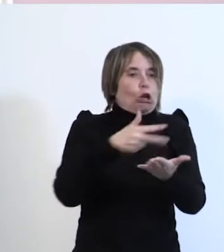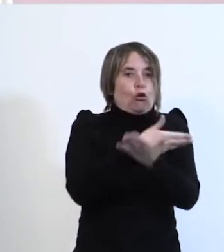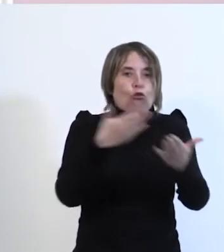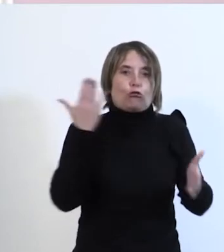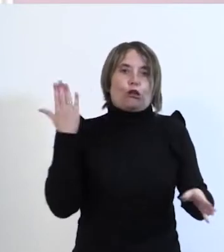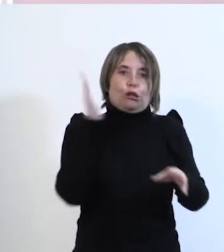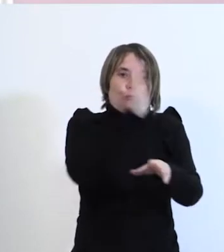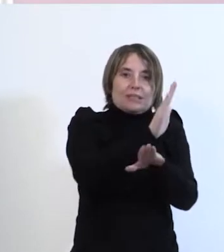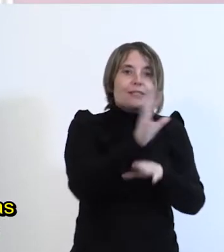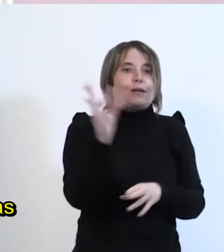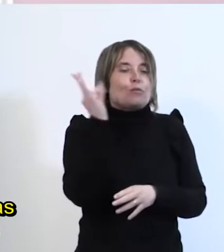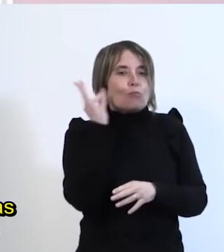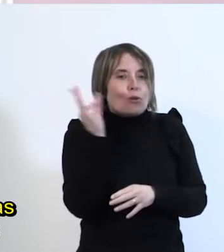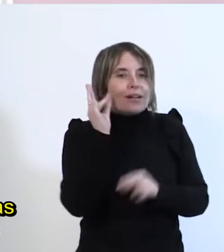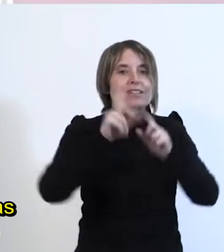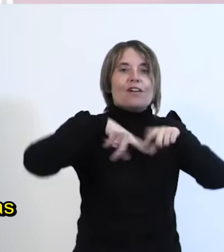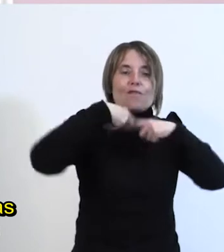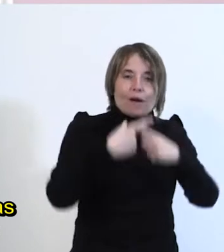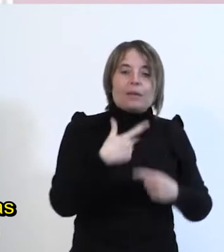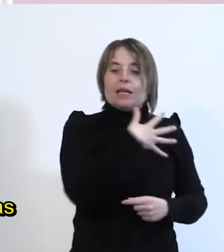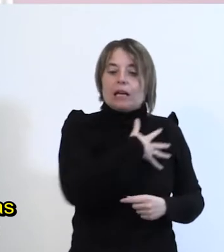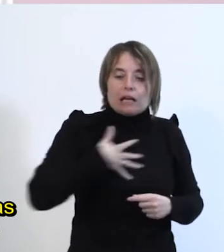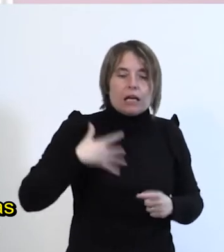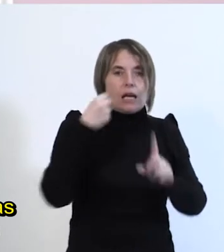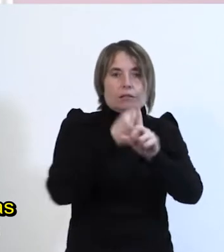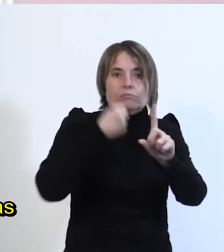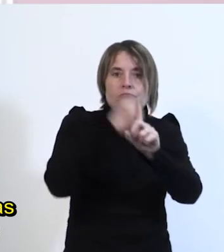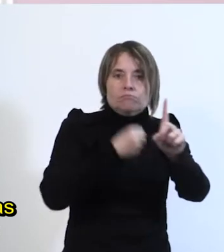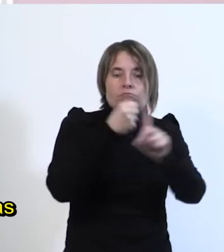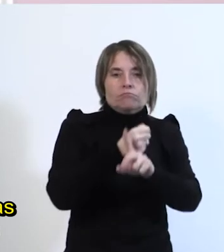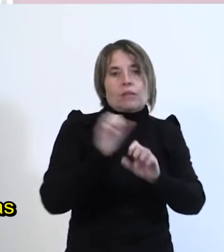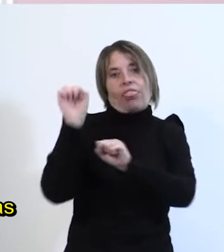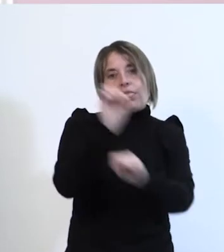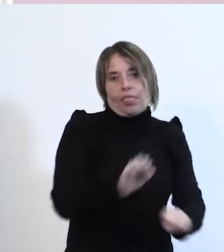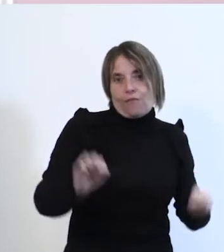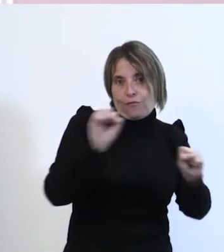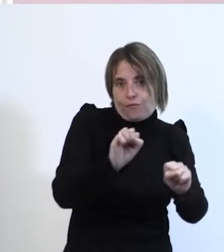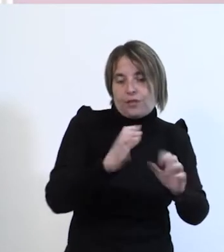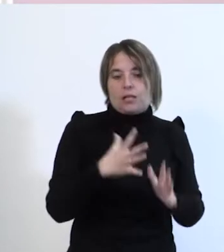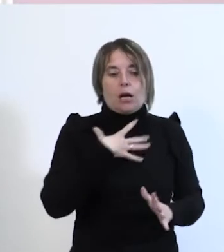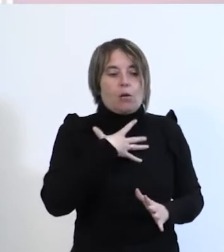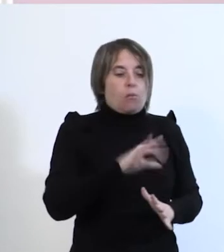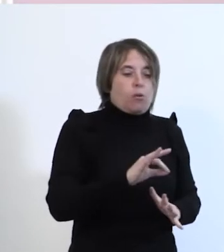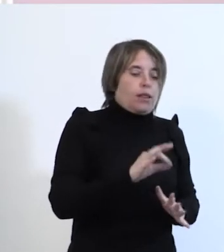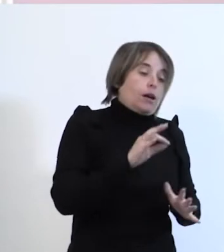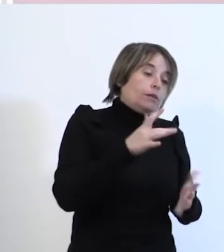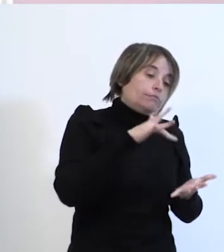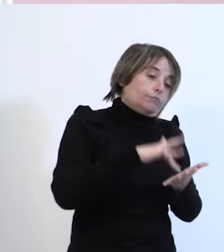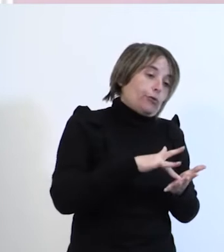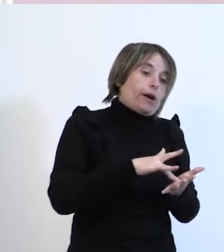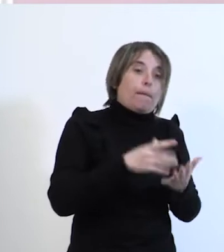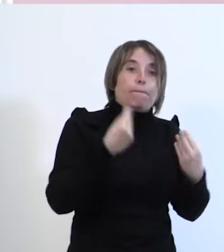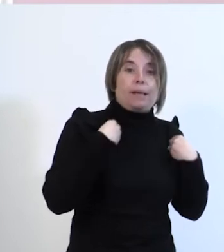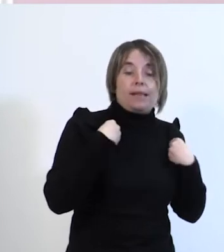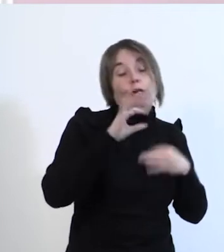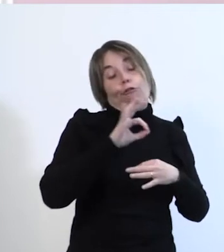os reconozca, ¿no?, como representantes de esas mujeres o esas familias que quieran confiar en vosotras para su defensa, sea en vida o